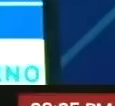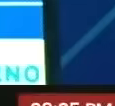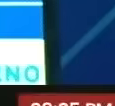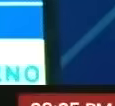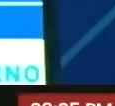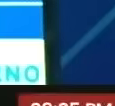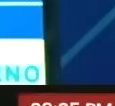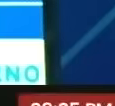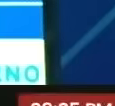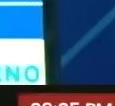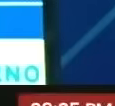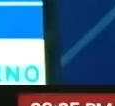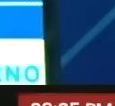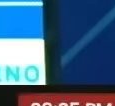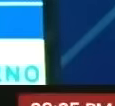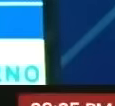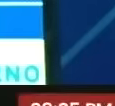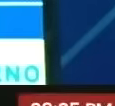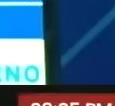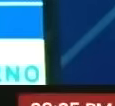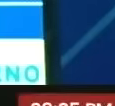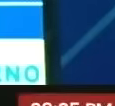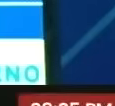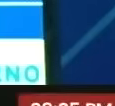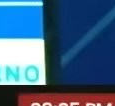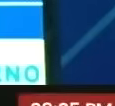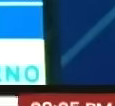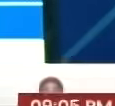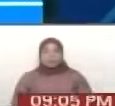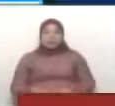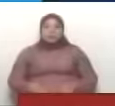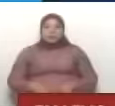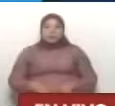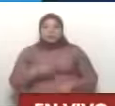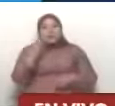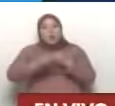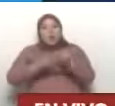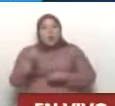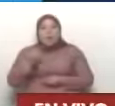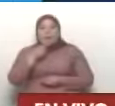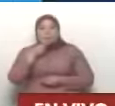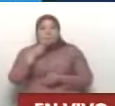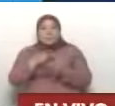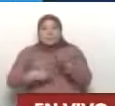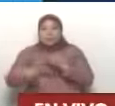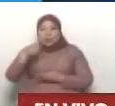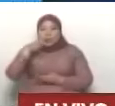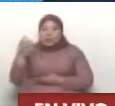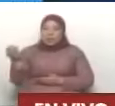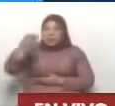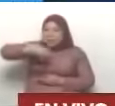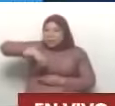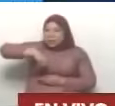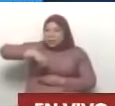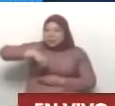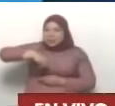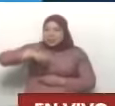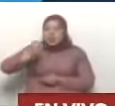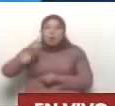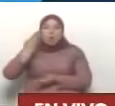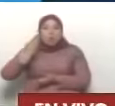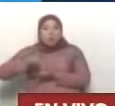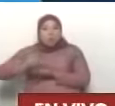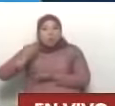Así es, presidente. Muy buenas noches para usted y para quienes nos acompañan en una nueva emisión de Con Maduro Más desde el oriente de nuestro país, el estado